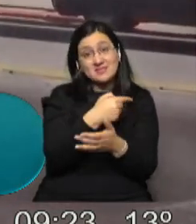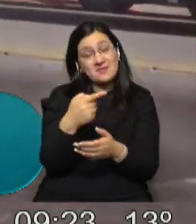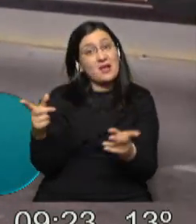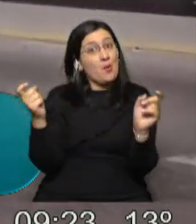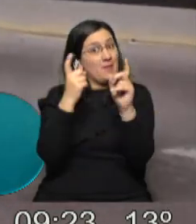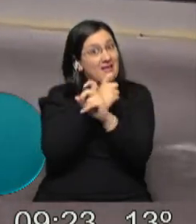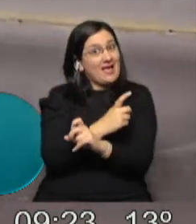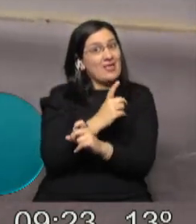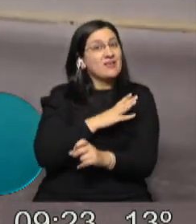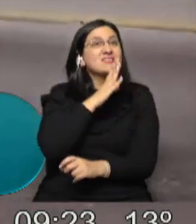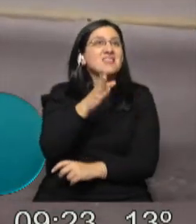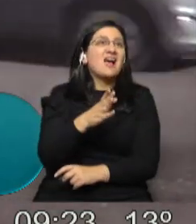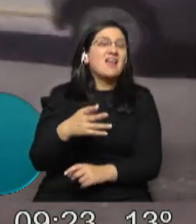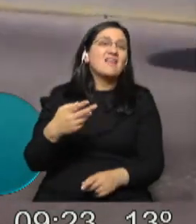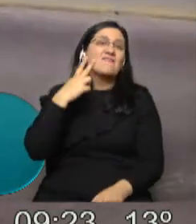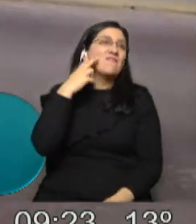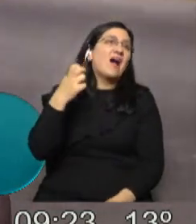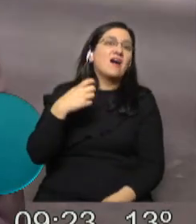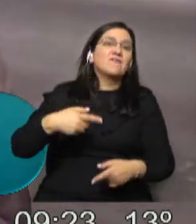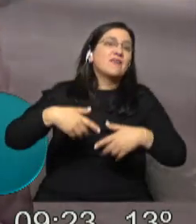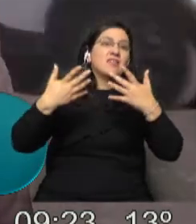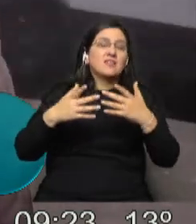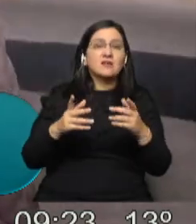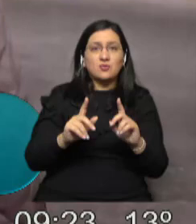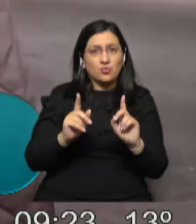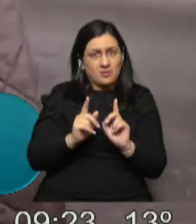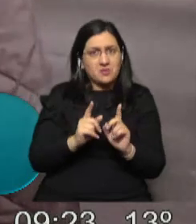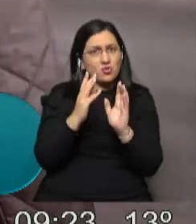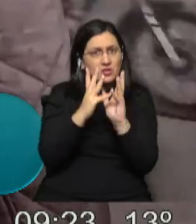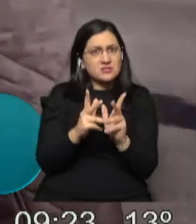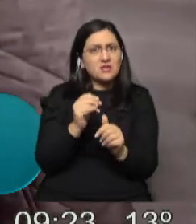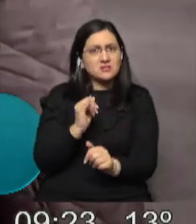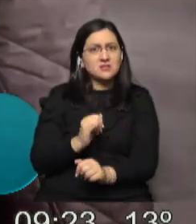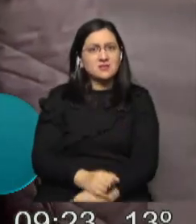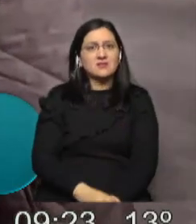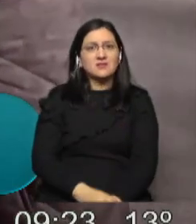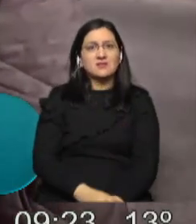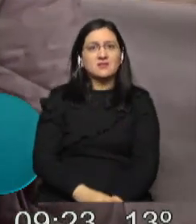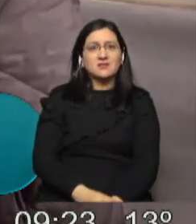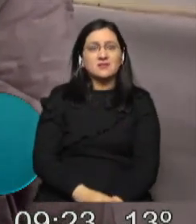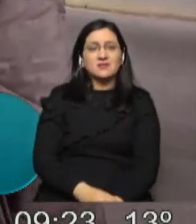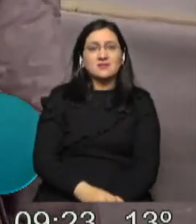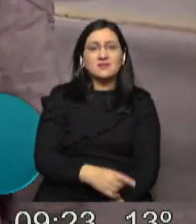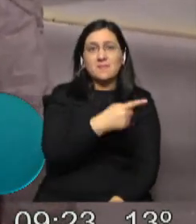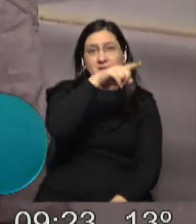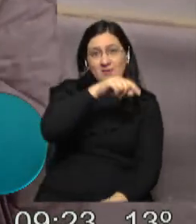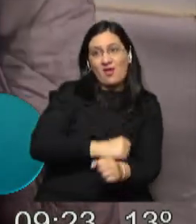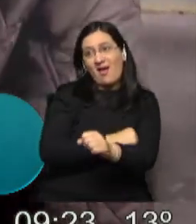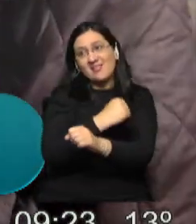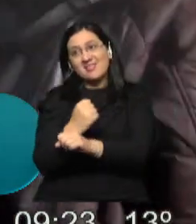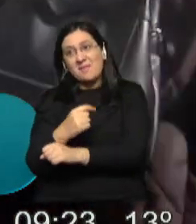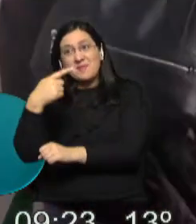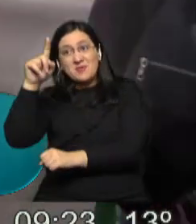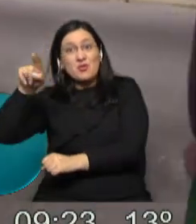difícil cuando llega de repente, a veces como... No, sí, también. Claro, de primero a primero, digamos, usted tiene orden.